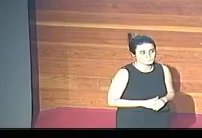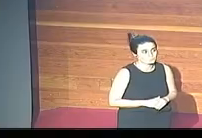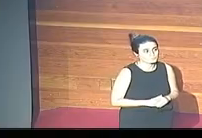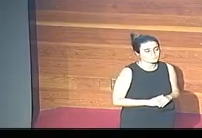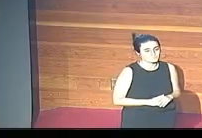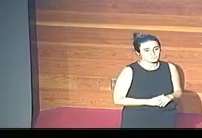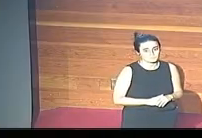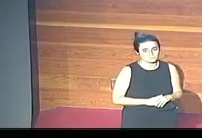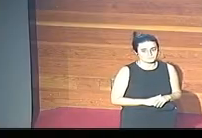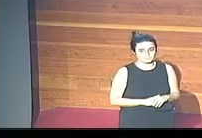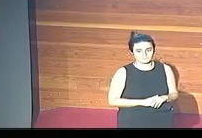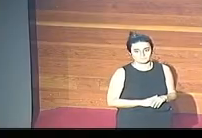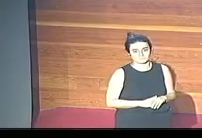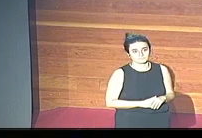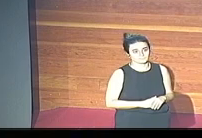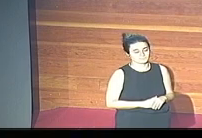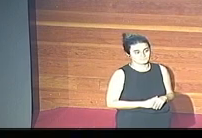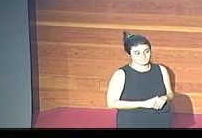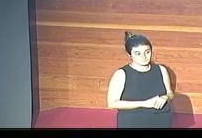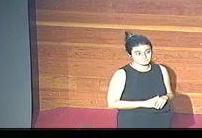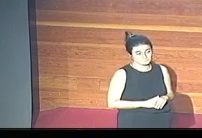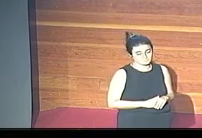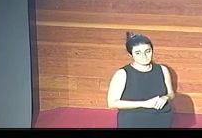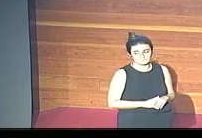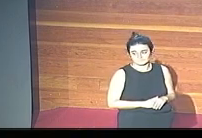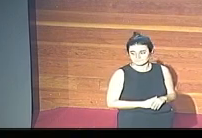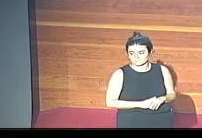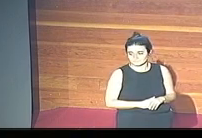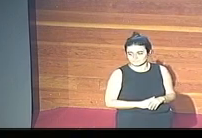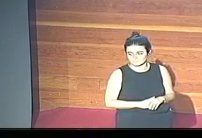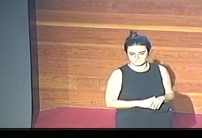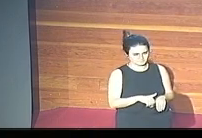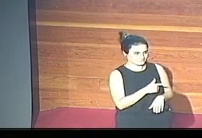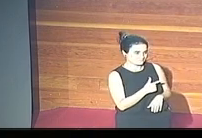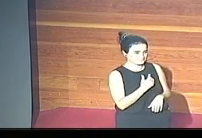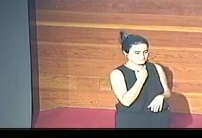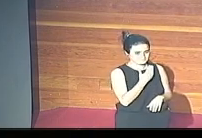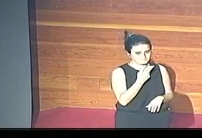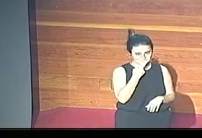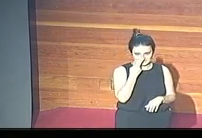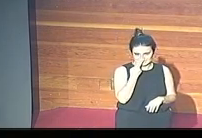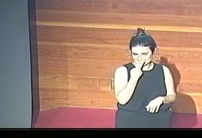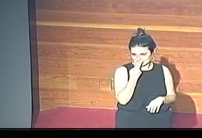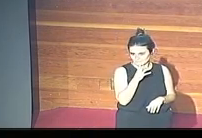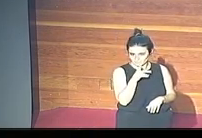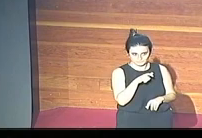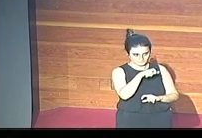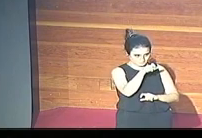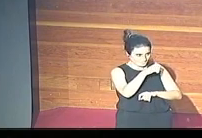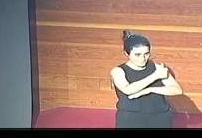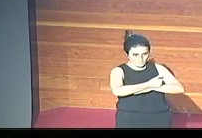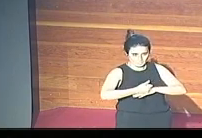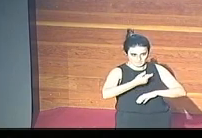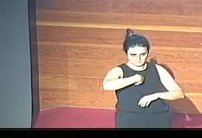yo creo que hay hay una cosa interesante que los ciudadanos nos estamos empezando a dar cuenta